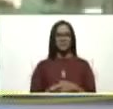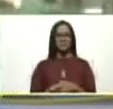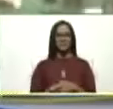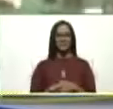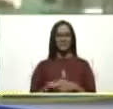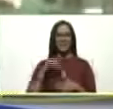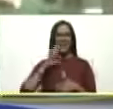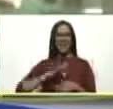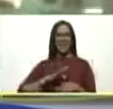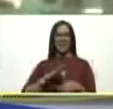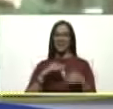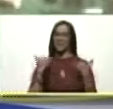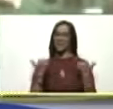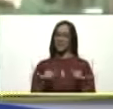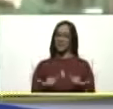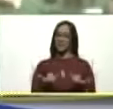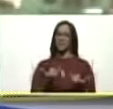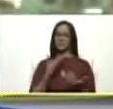Ahora no,